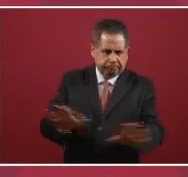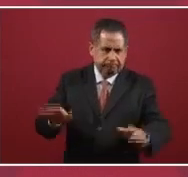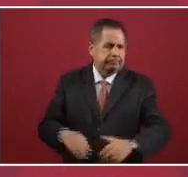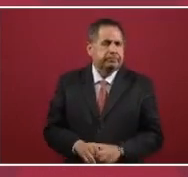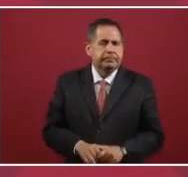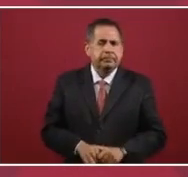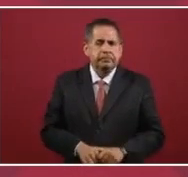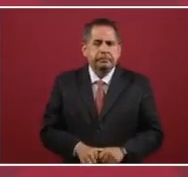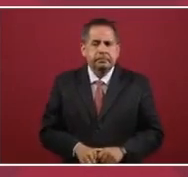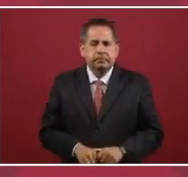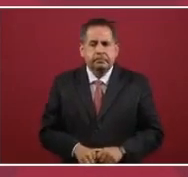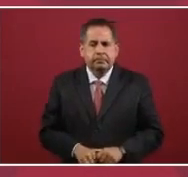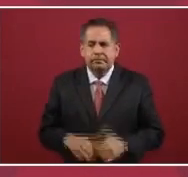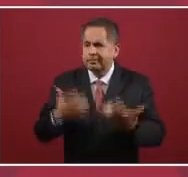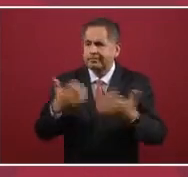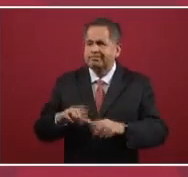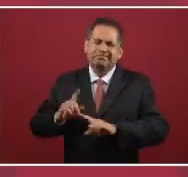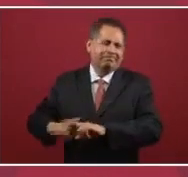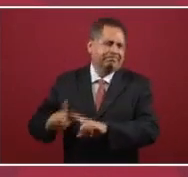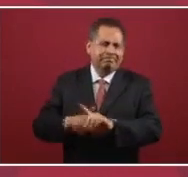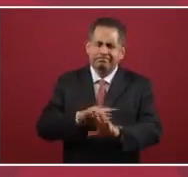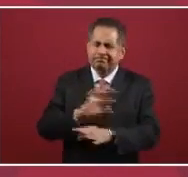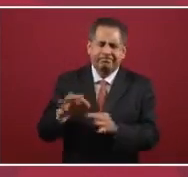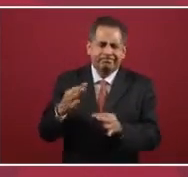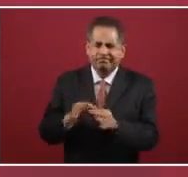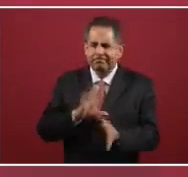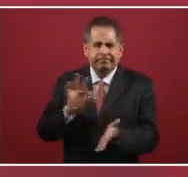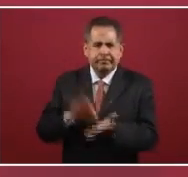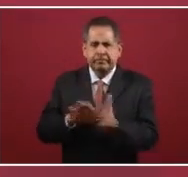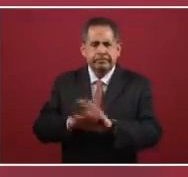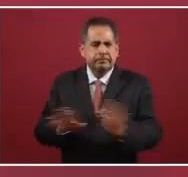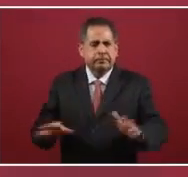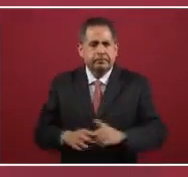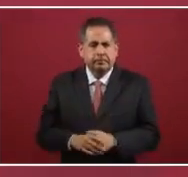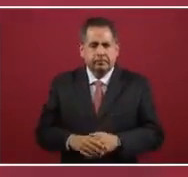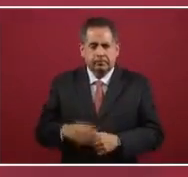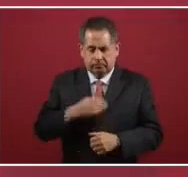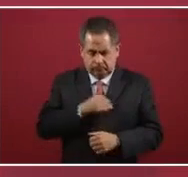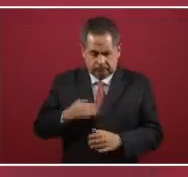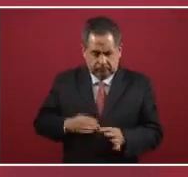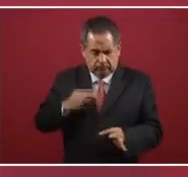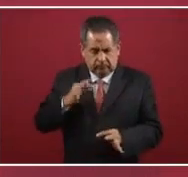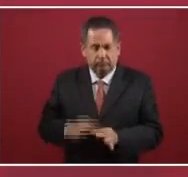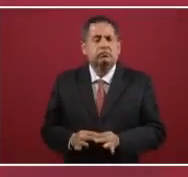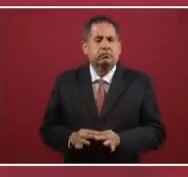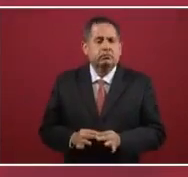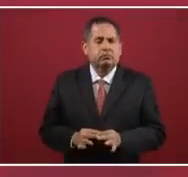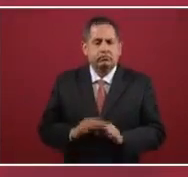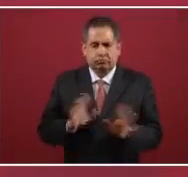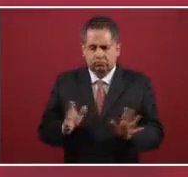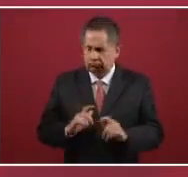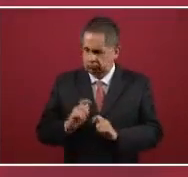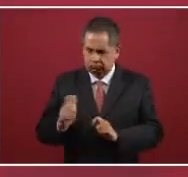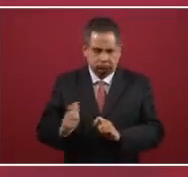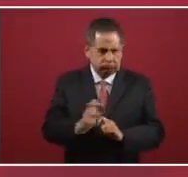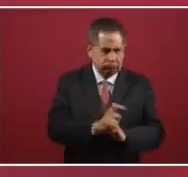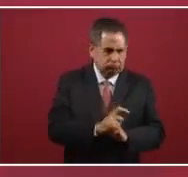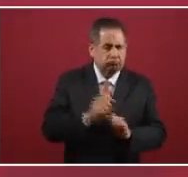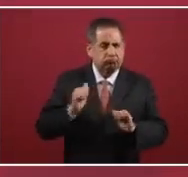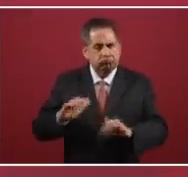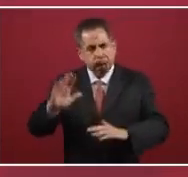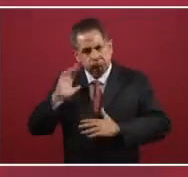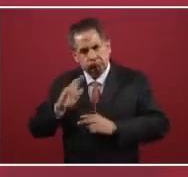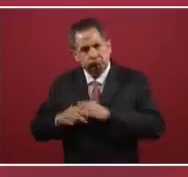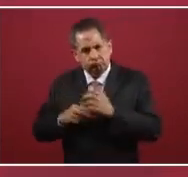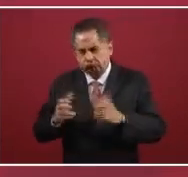Todas las empresas, y cumplimos con el compromiso